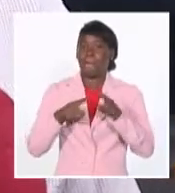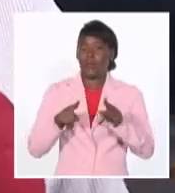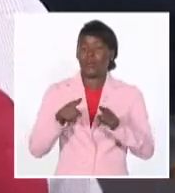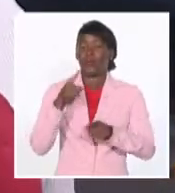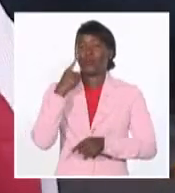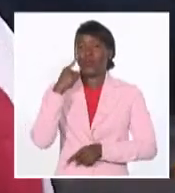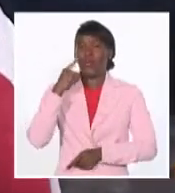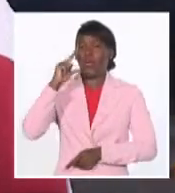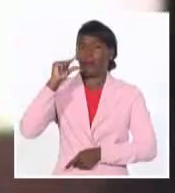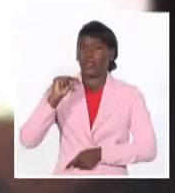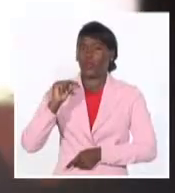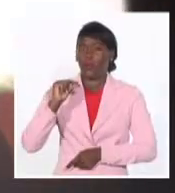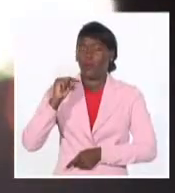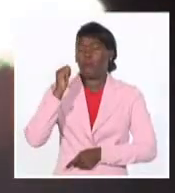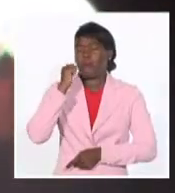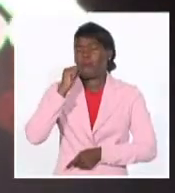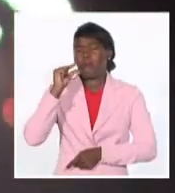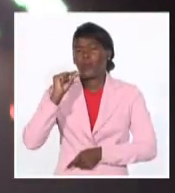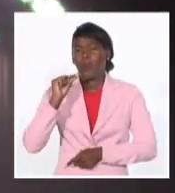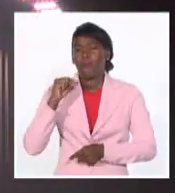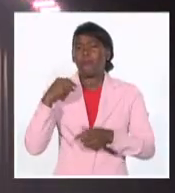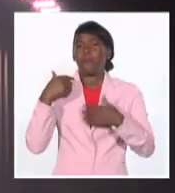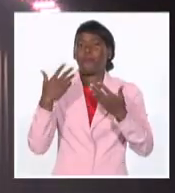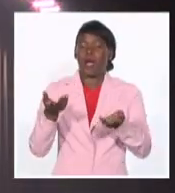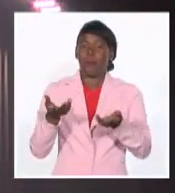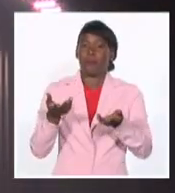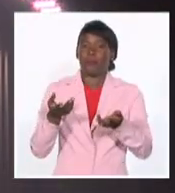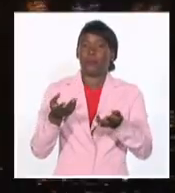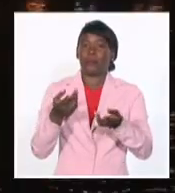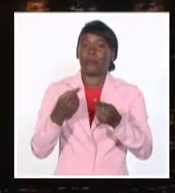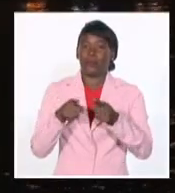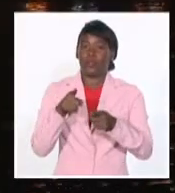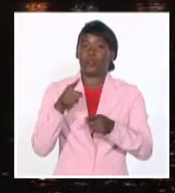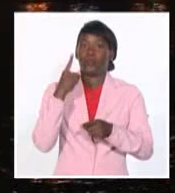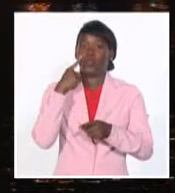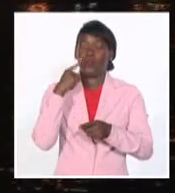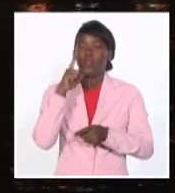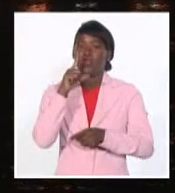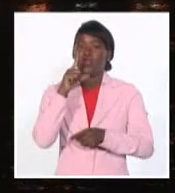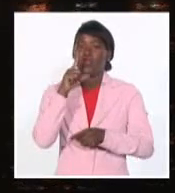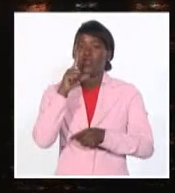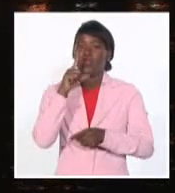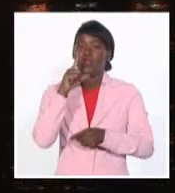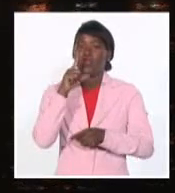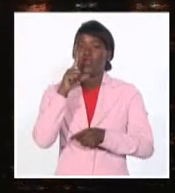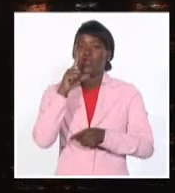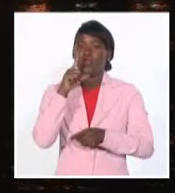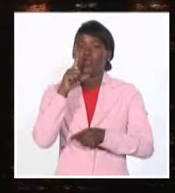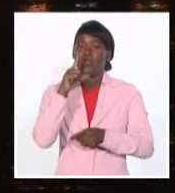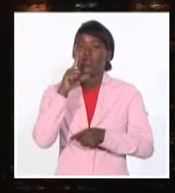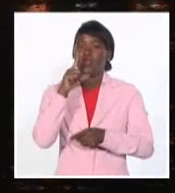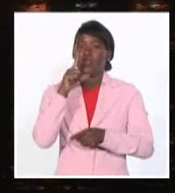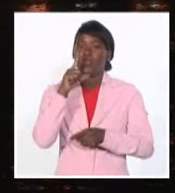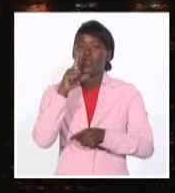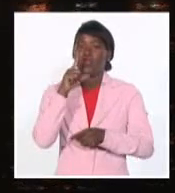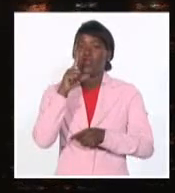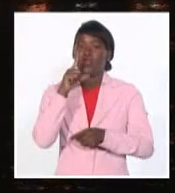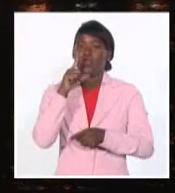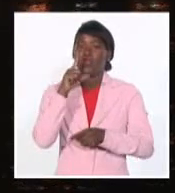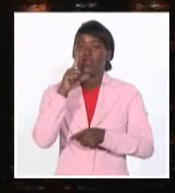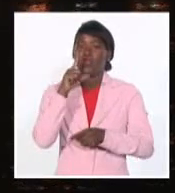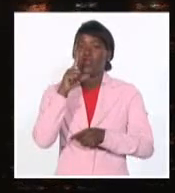Ligero con respecto al consumo del año pasado. Eso sucede también en la provincia de Cienfuegos. Eso es un alrededor de 4.000